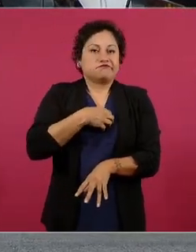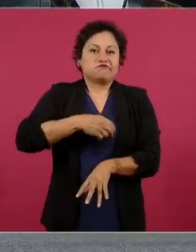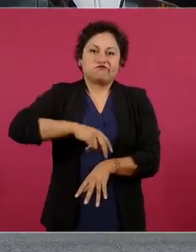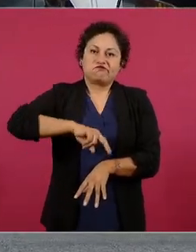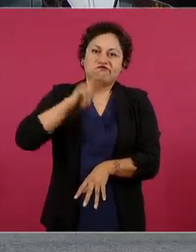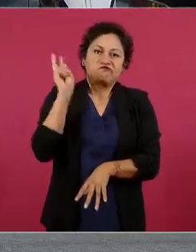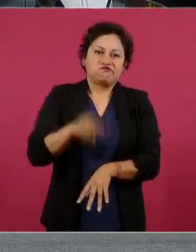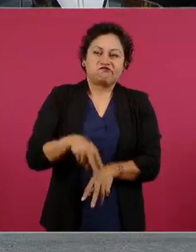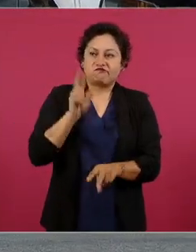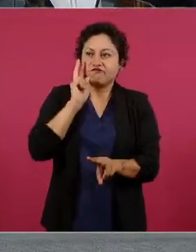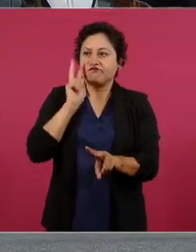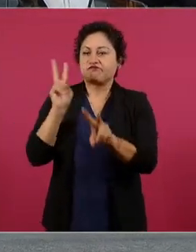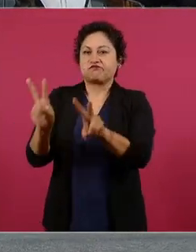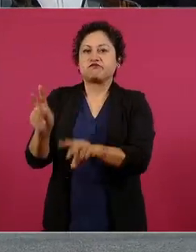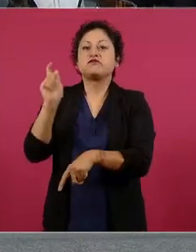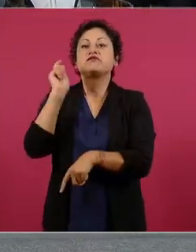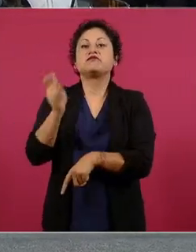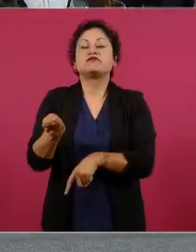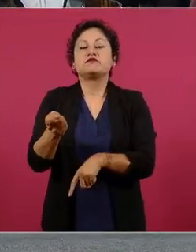el que no les haya